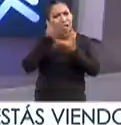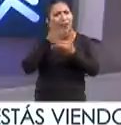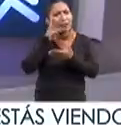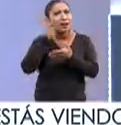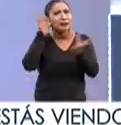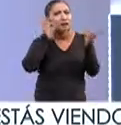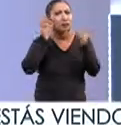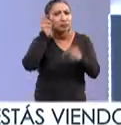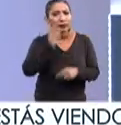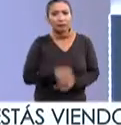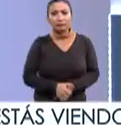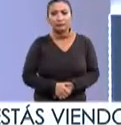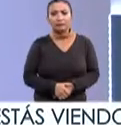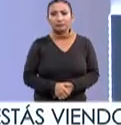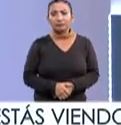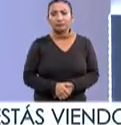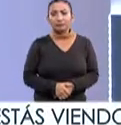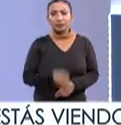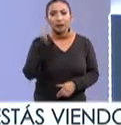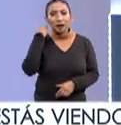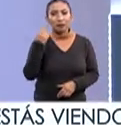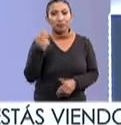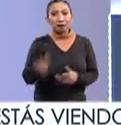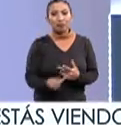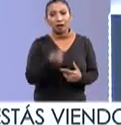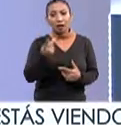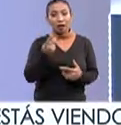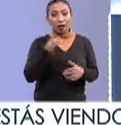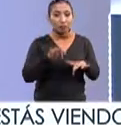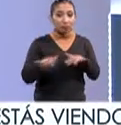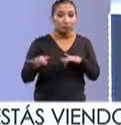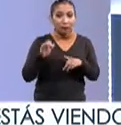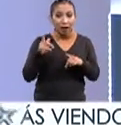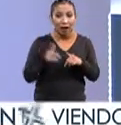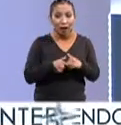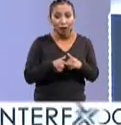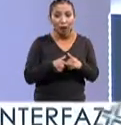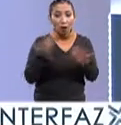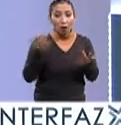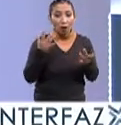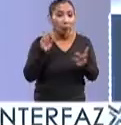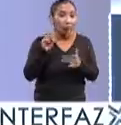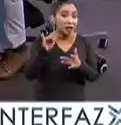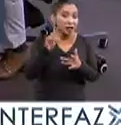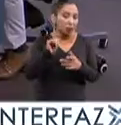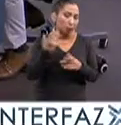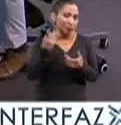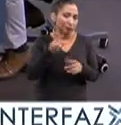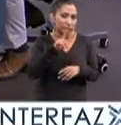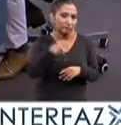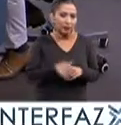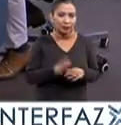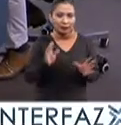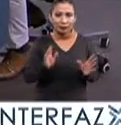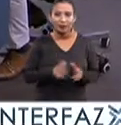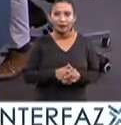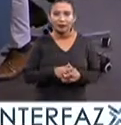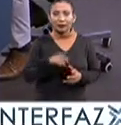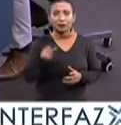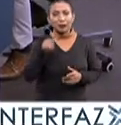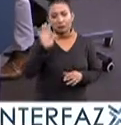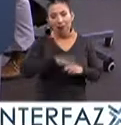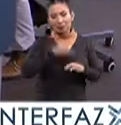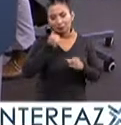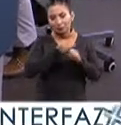y escuchar, pues sí. De hecho, se nos olvidó preguntarle si ya ha compuesto algún o ha grabado algún disco, pero bueno, eso ya lo